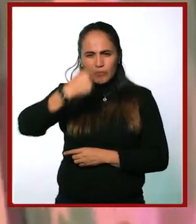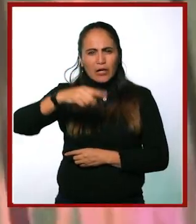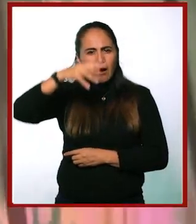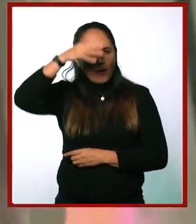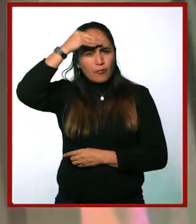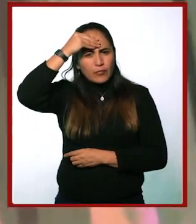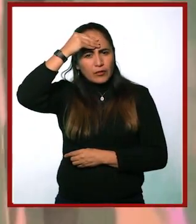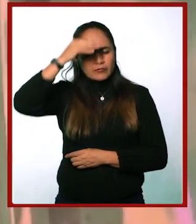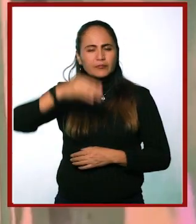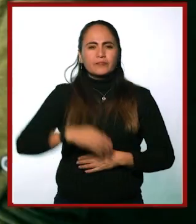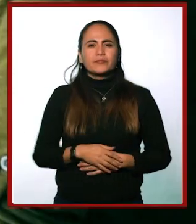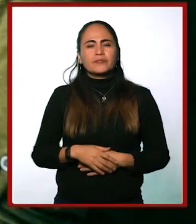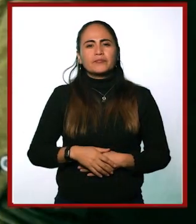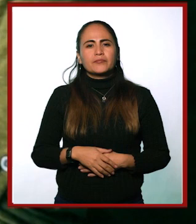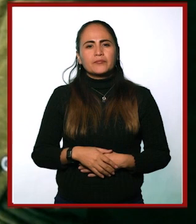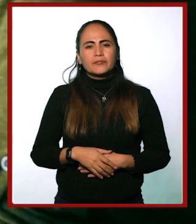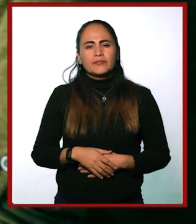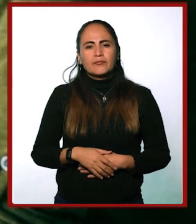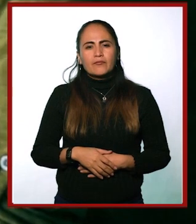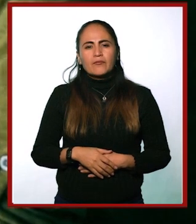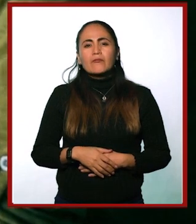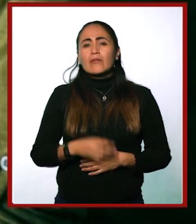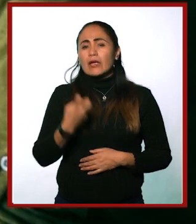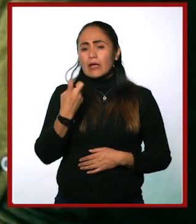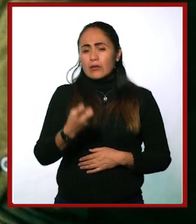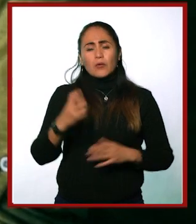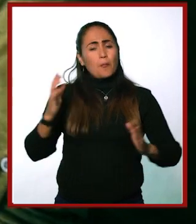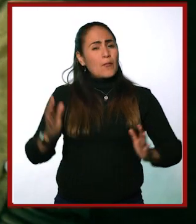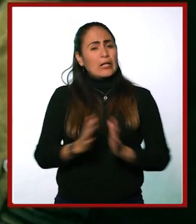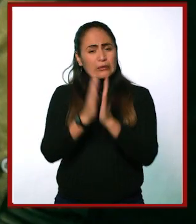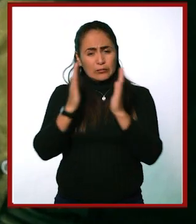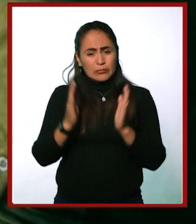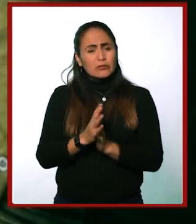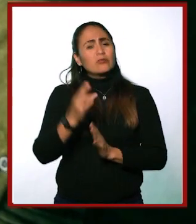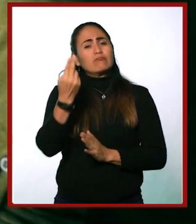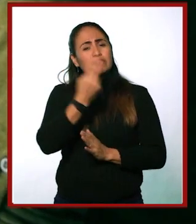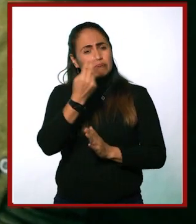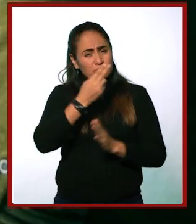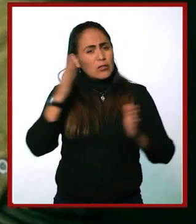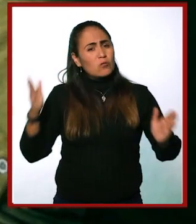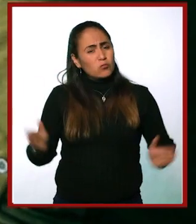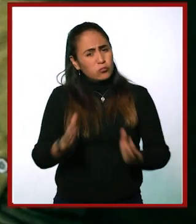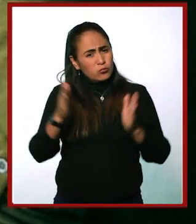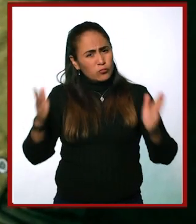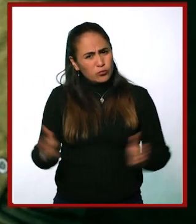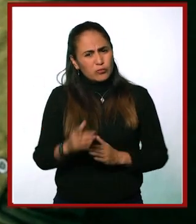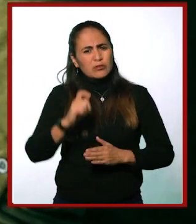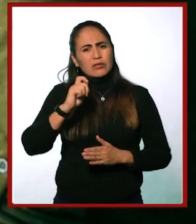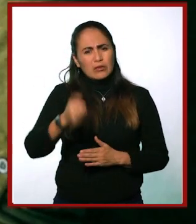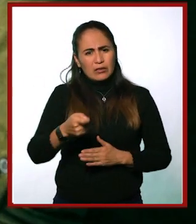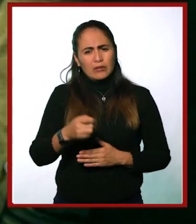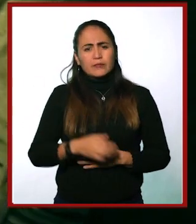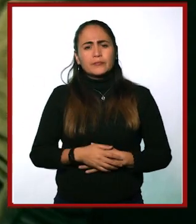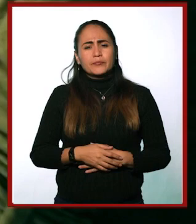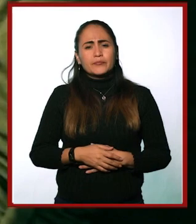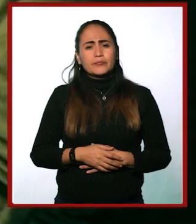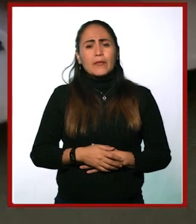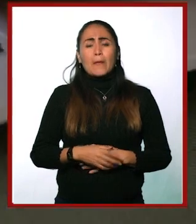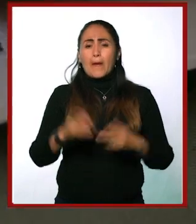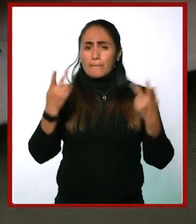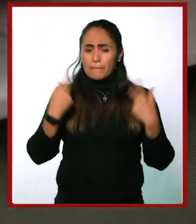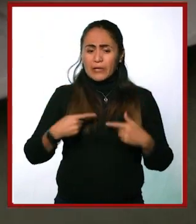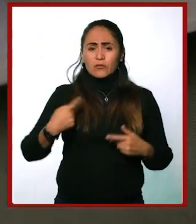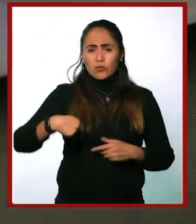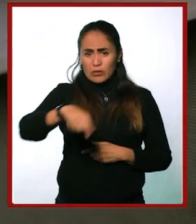aprendizaje. Tenemos que promover la participación, implica también hacerles entender que son